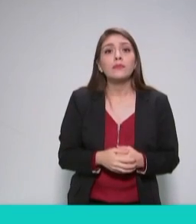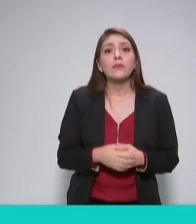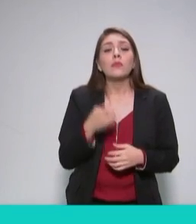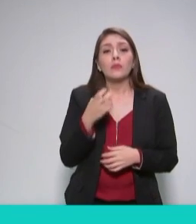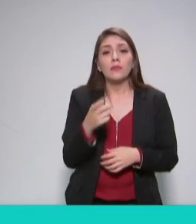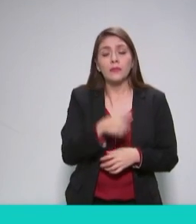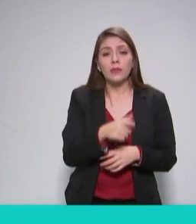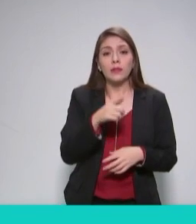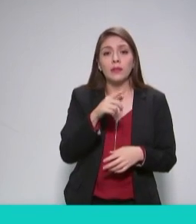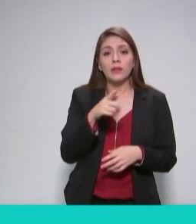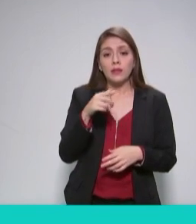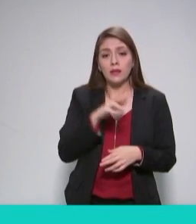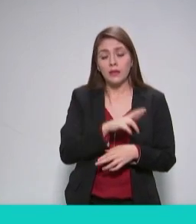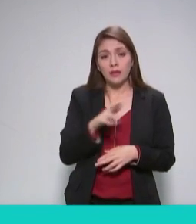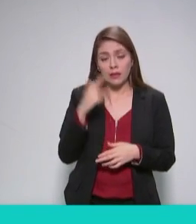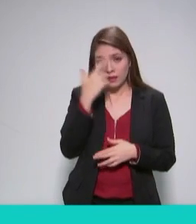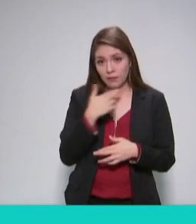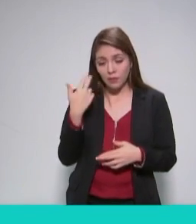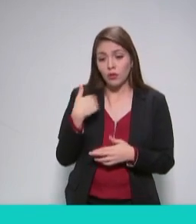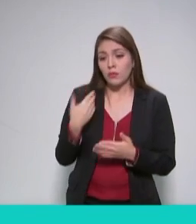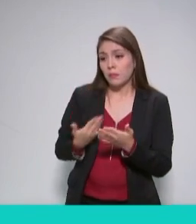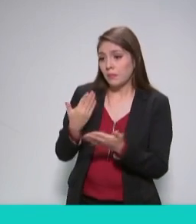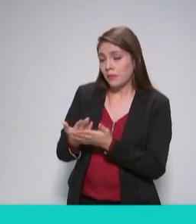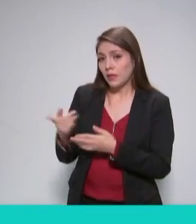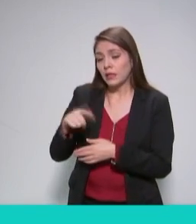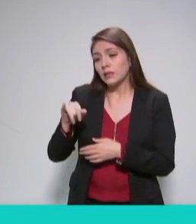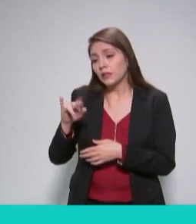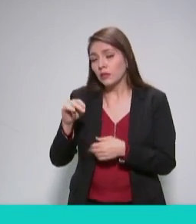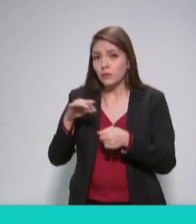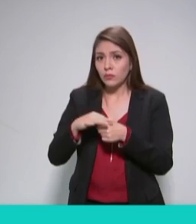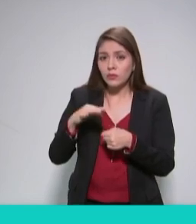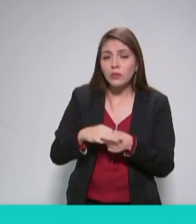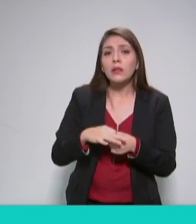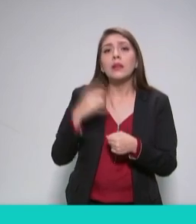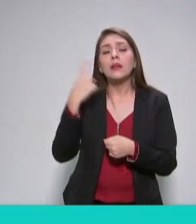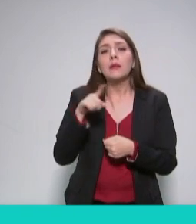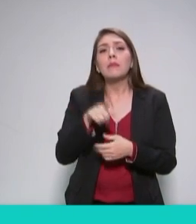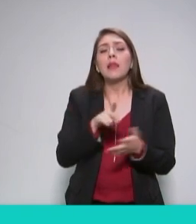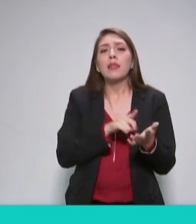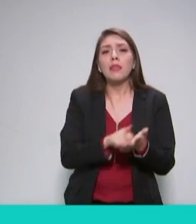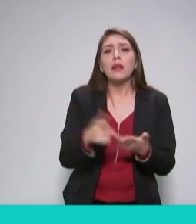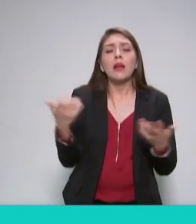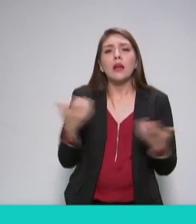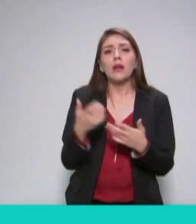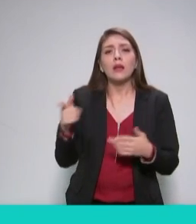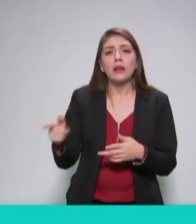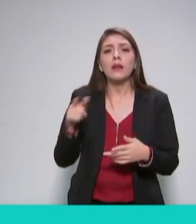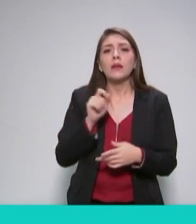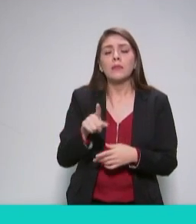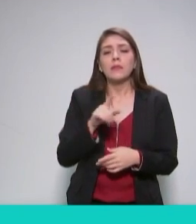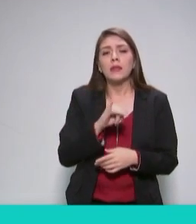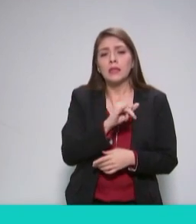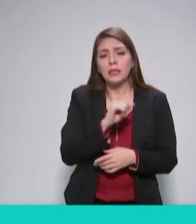en el recurso de revisión cuyo proyecto de resolución someto a su consideración. Ante el ejercicio del derecho de oposición accionado por el particular ante el Instituto